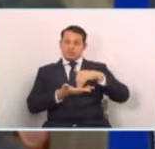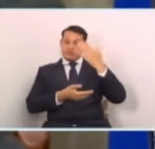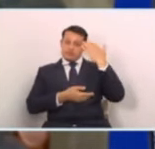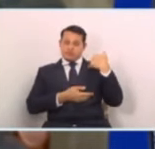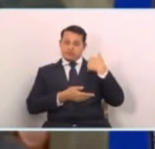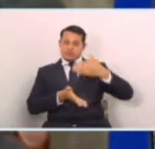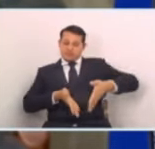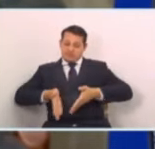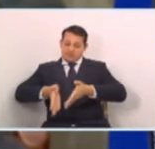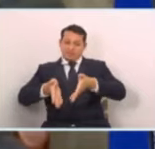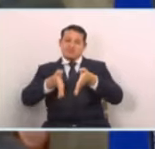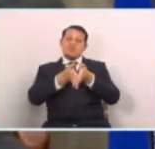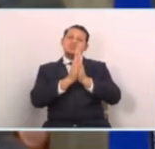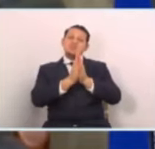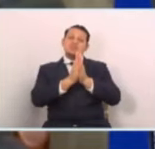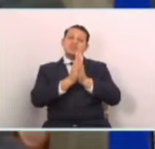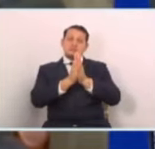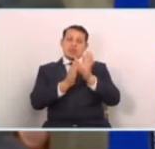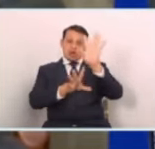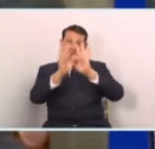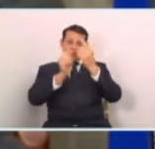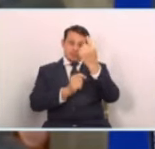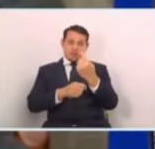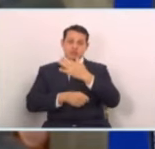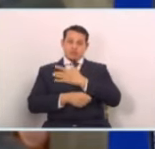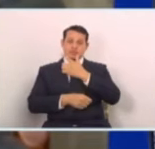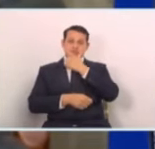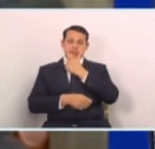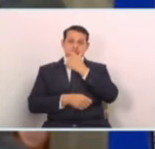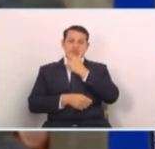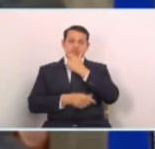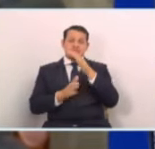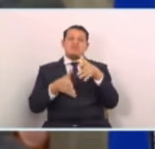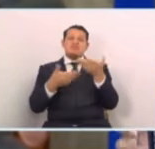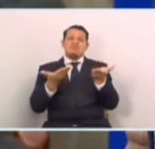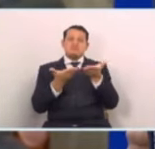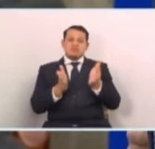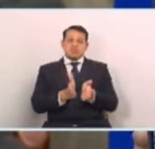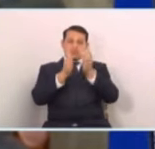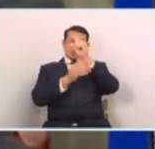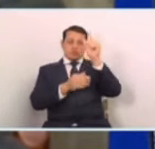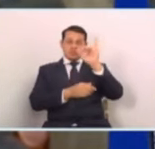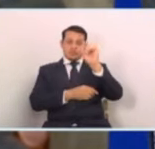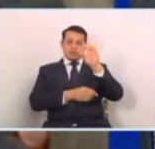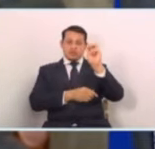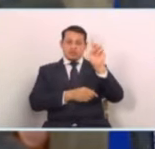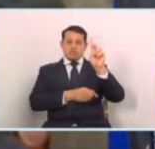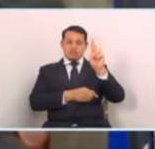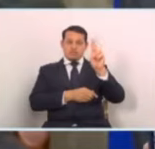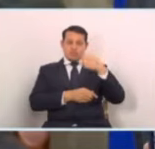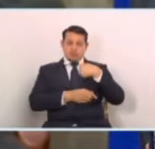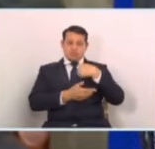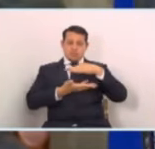las mujeres en la calle también piden. Si alguien tiene dudas respecto a qué hace la ISDEMU, se los voy a